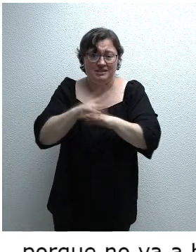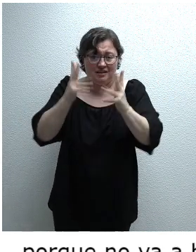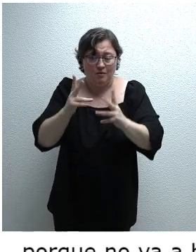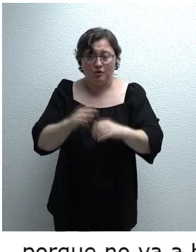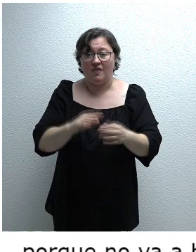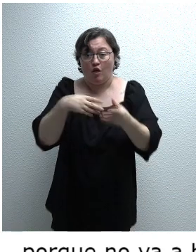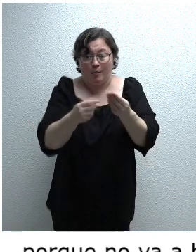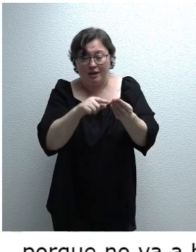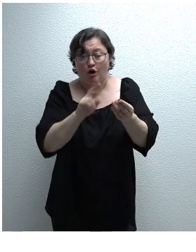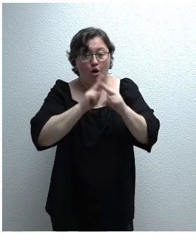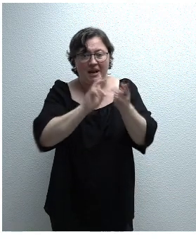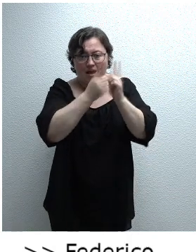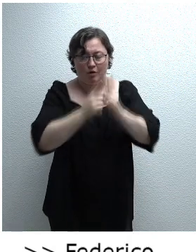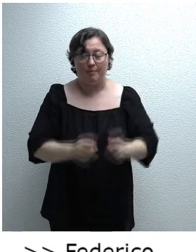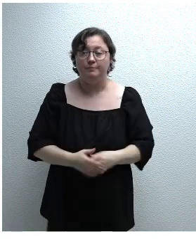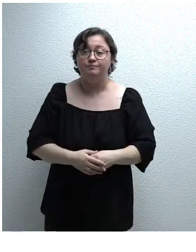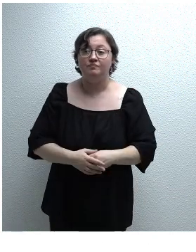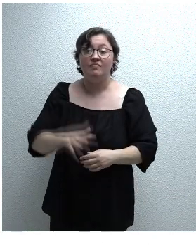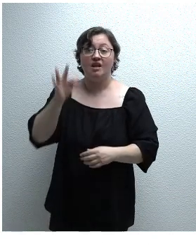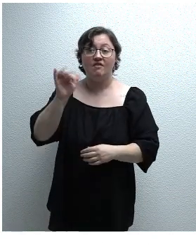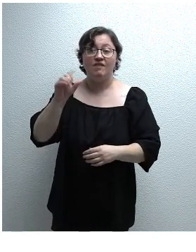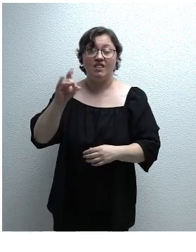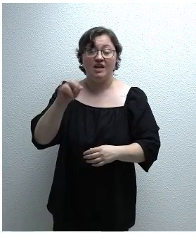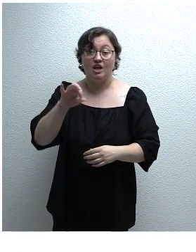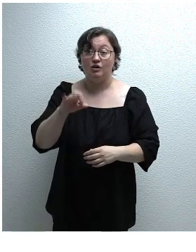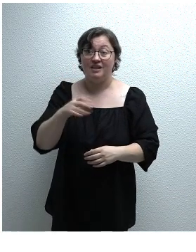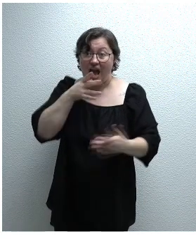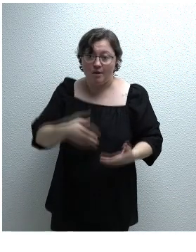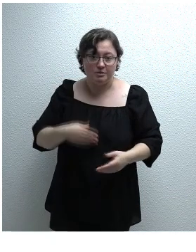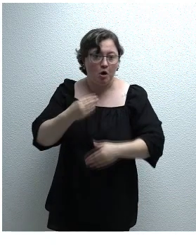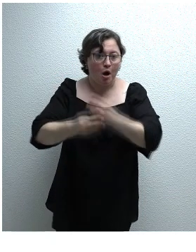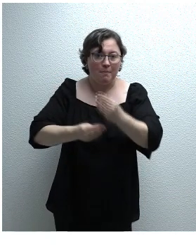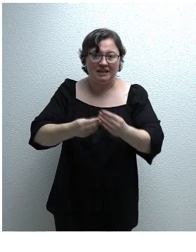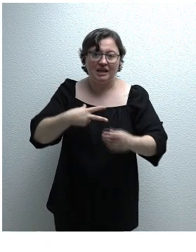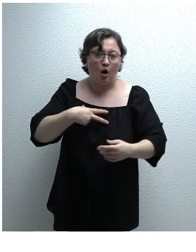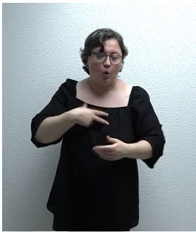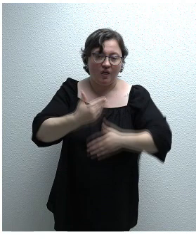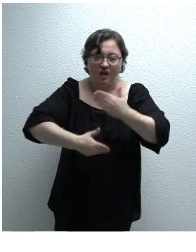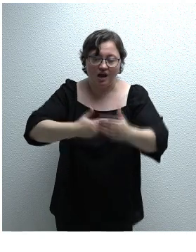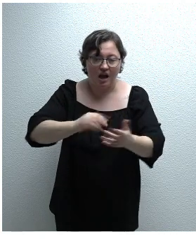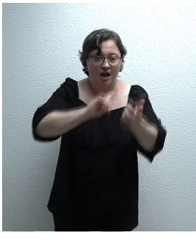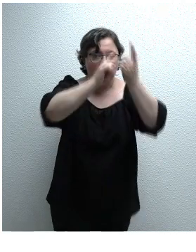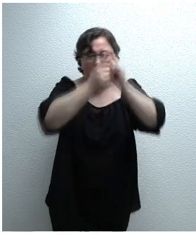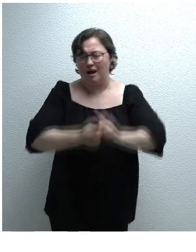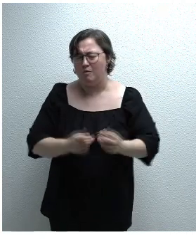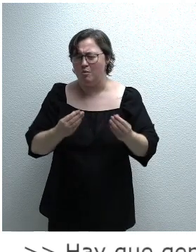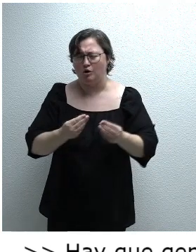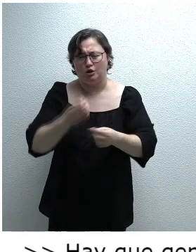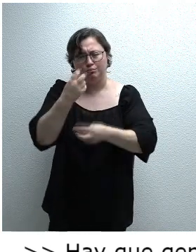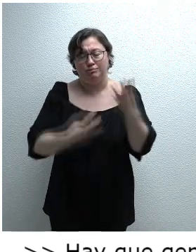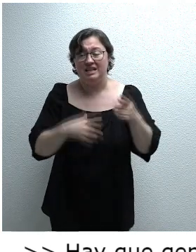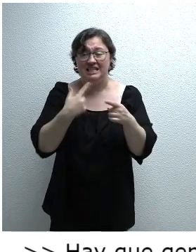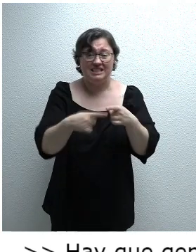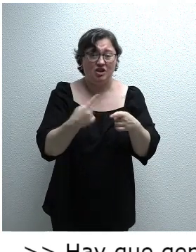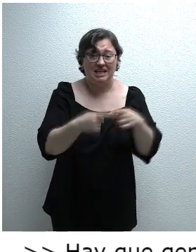Federico. Hay que generar muchos cambios en la práctica jurídica a la que se refería a María José, desde las cosas más simples